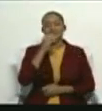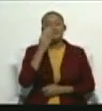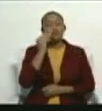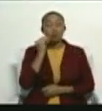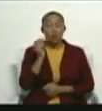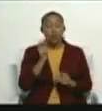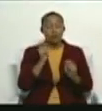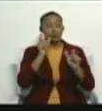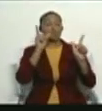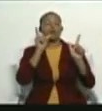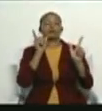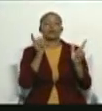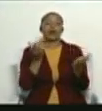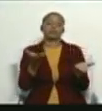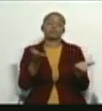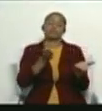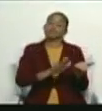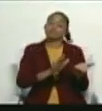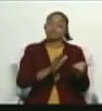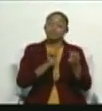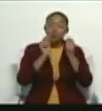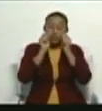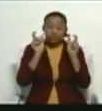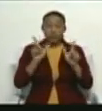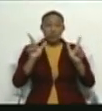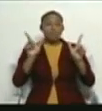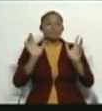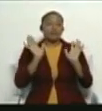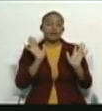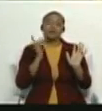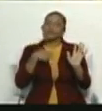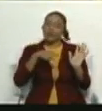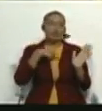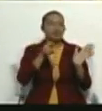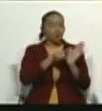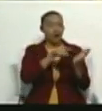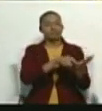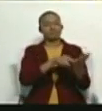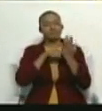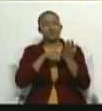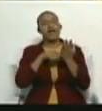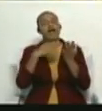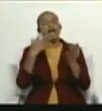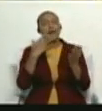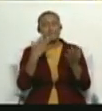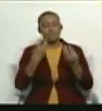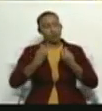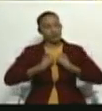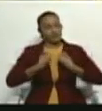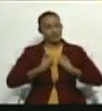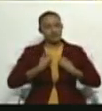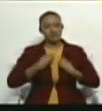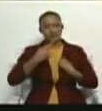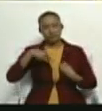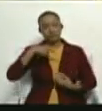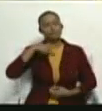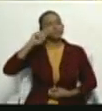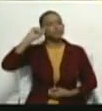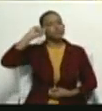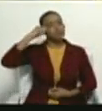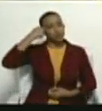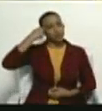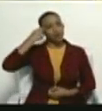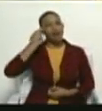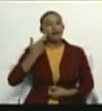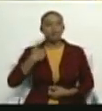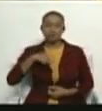pues. Nos sorprendió a todos, pero sin duda es un ejemplo para nosotros. Y uno estos instantes los